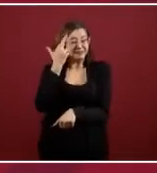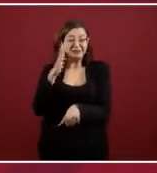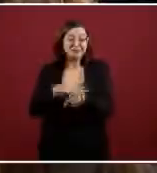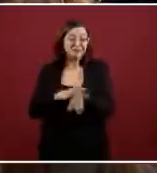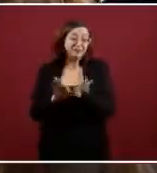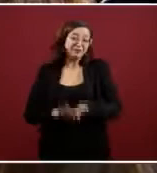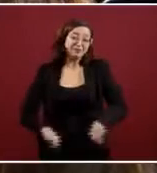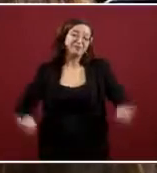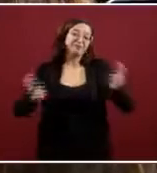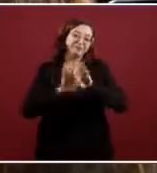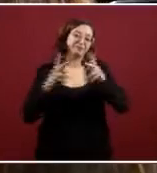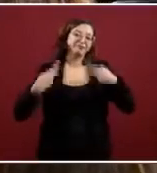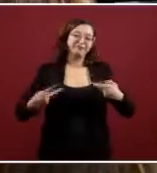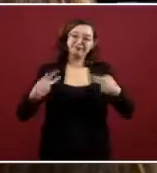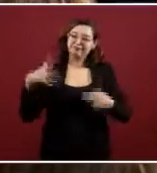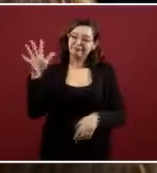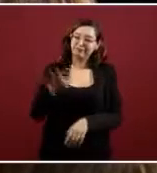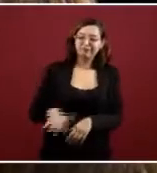es el interés general,